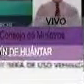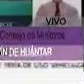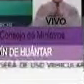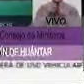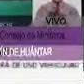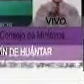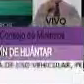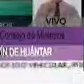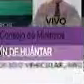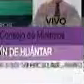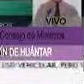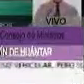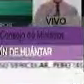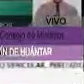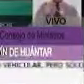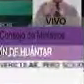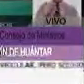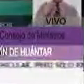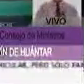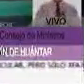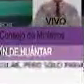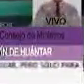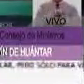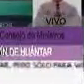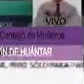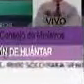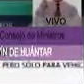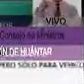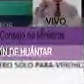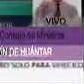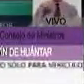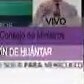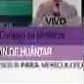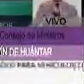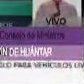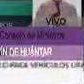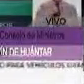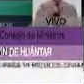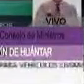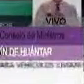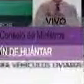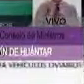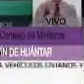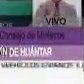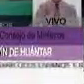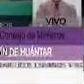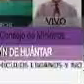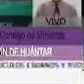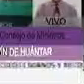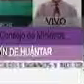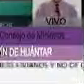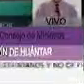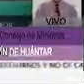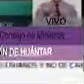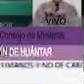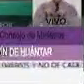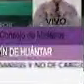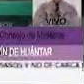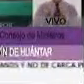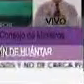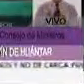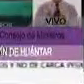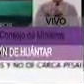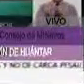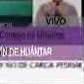demanda. La demanda se contestó el 17 de agosto del 2012. Lastimosamente, en esa reunión nos